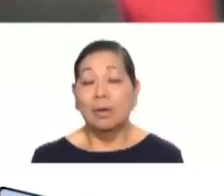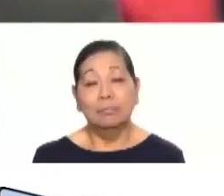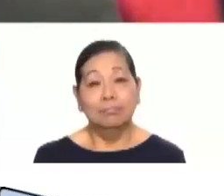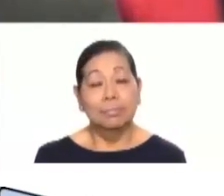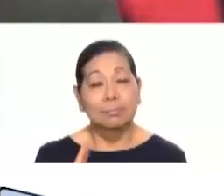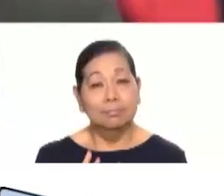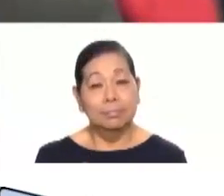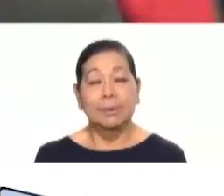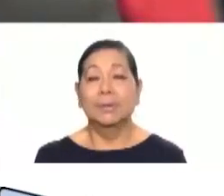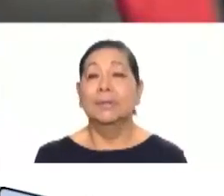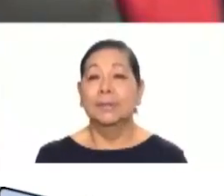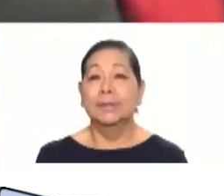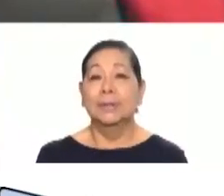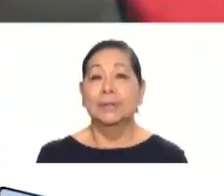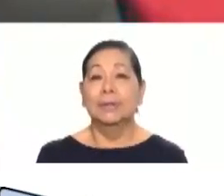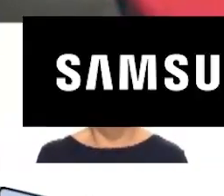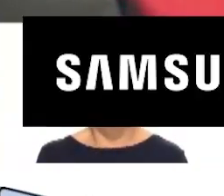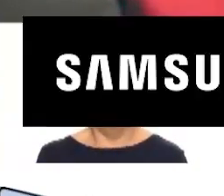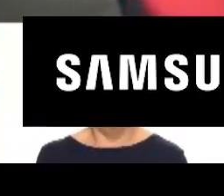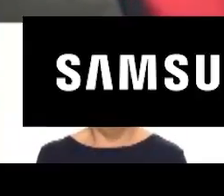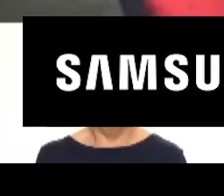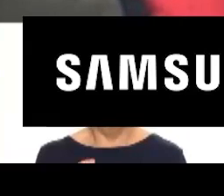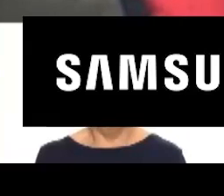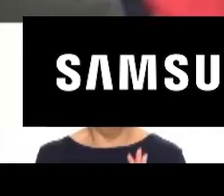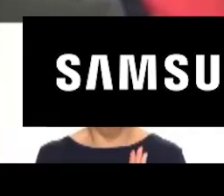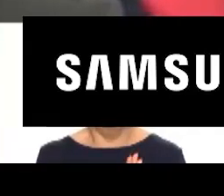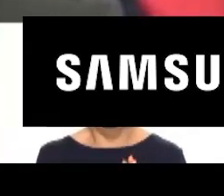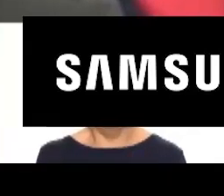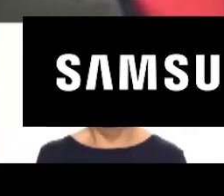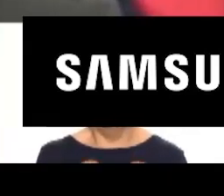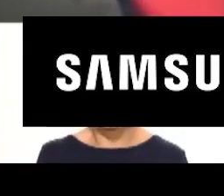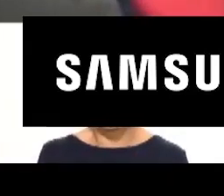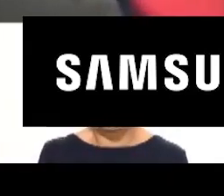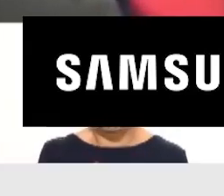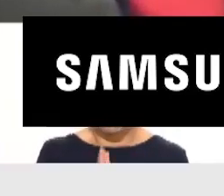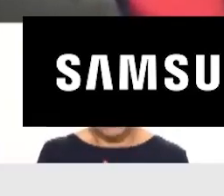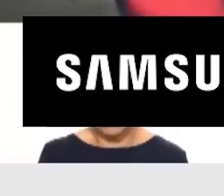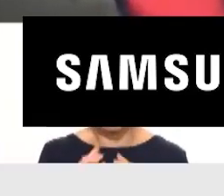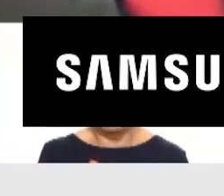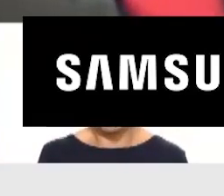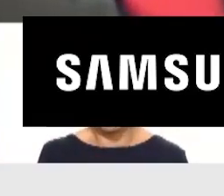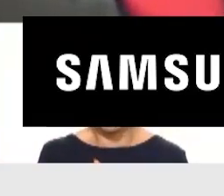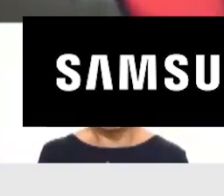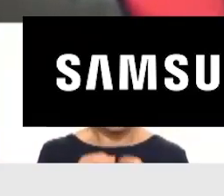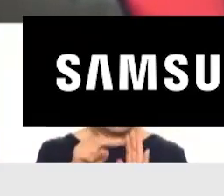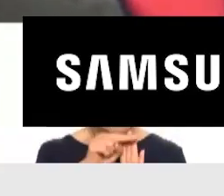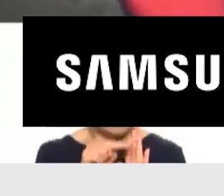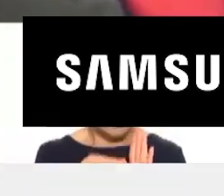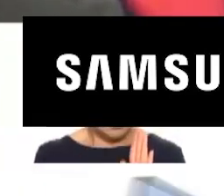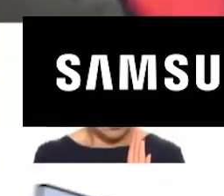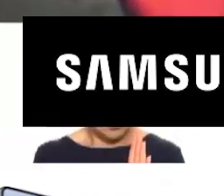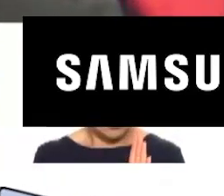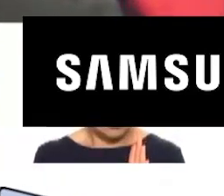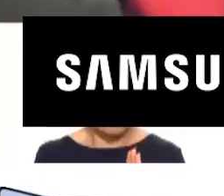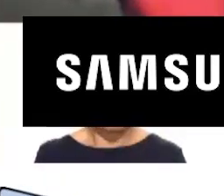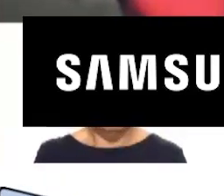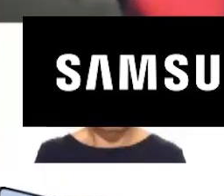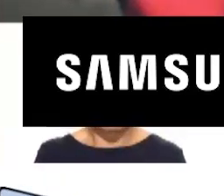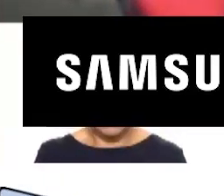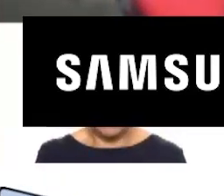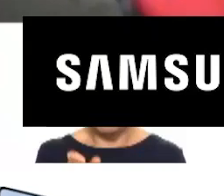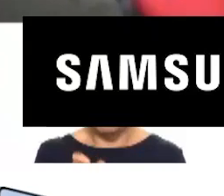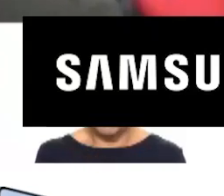sus miembros, ¿no? Y tomando otro tipo de acciones desde el punto de vista de facultades legislativas que se